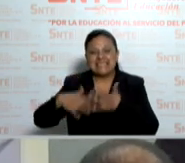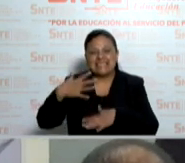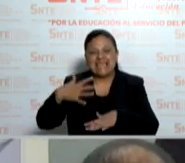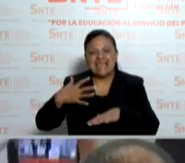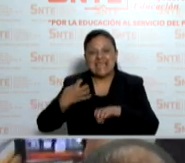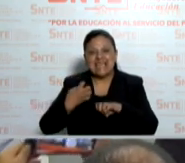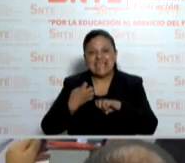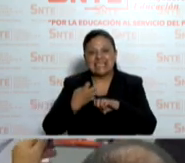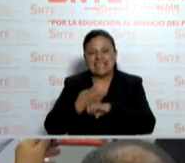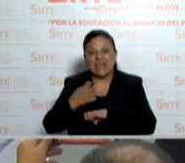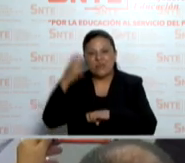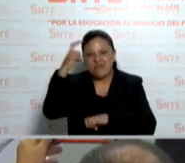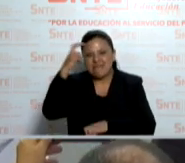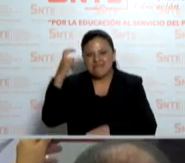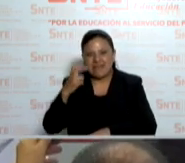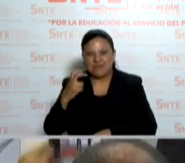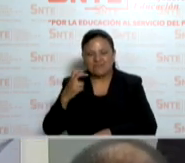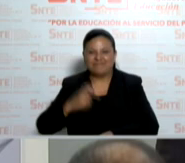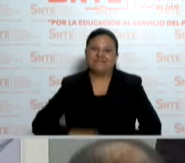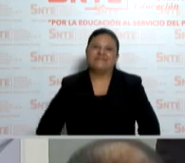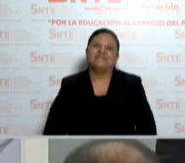de Hidalgo.